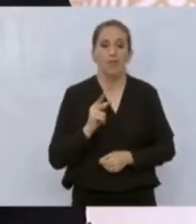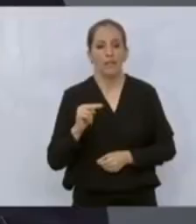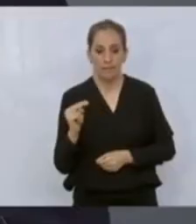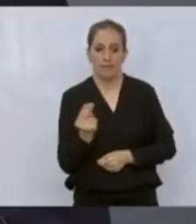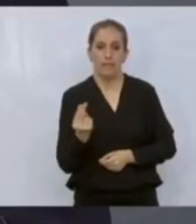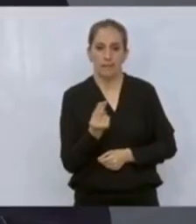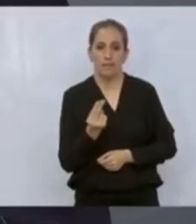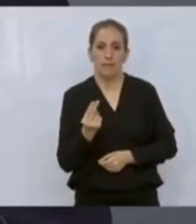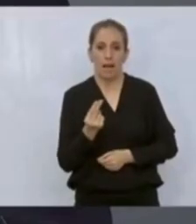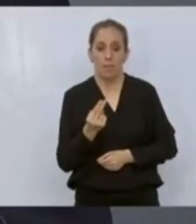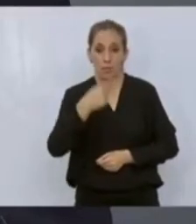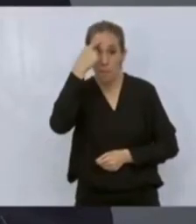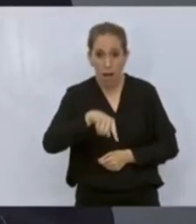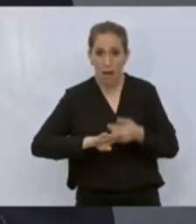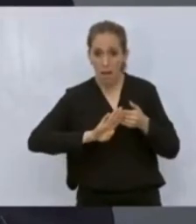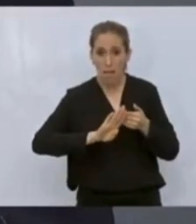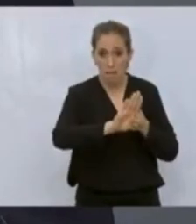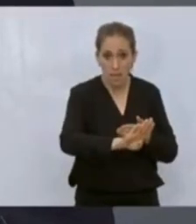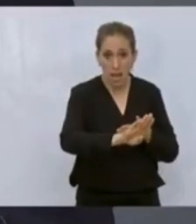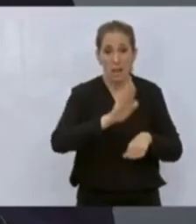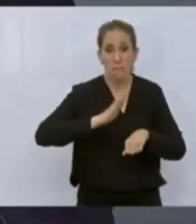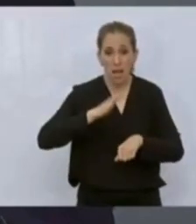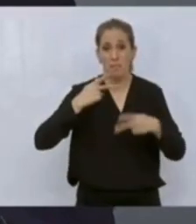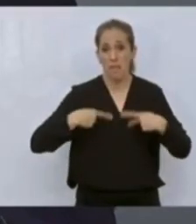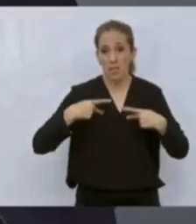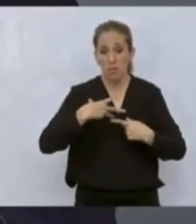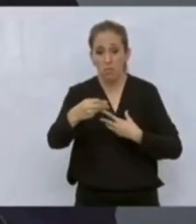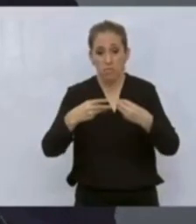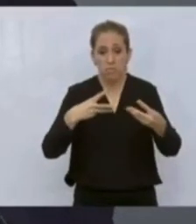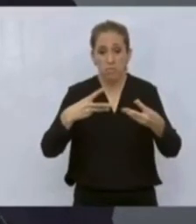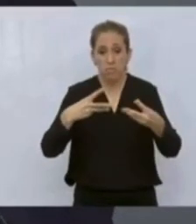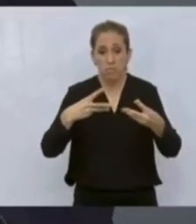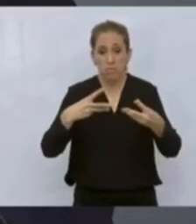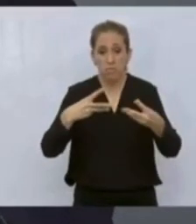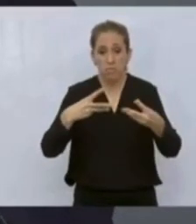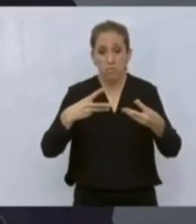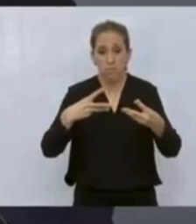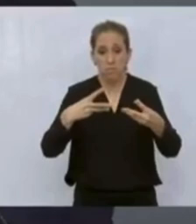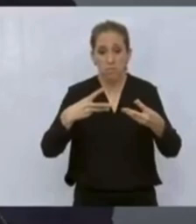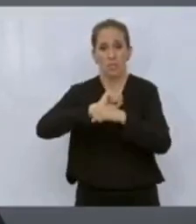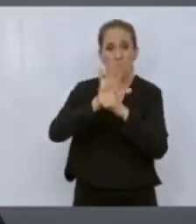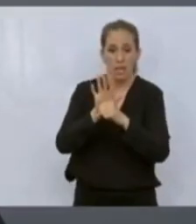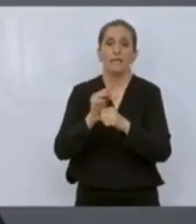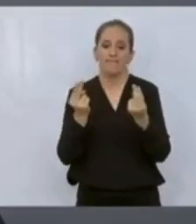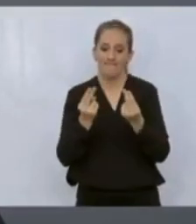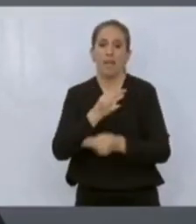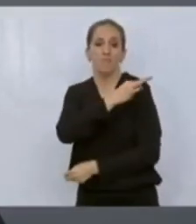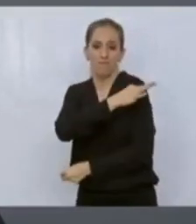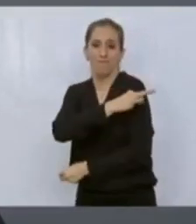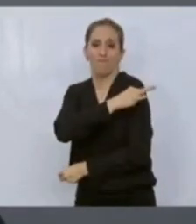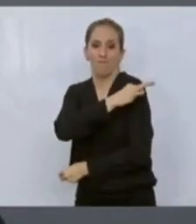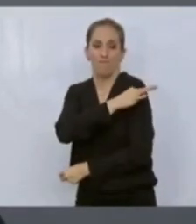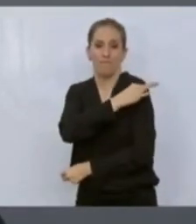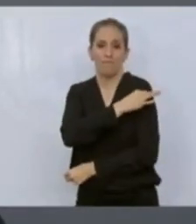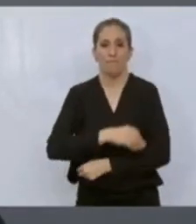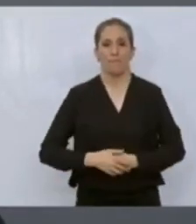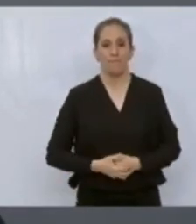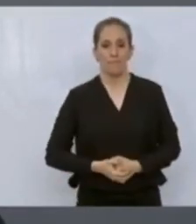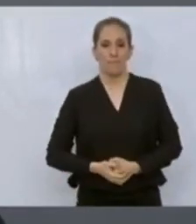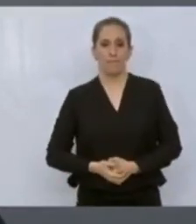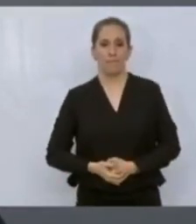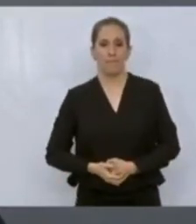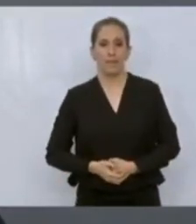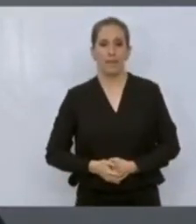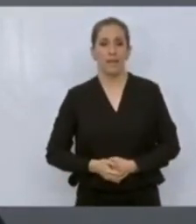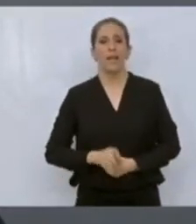Lo que va a evitar que sigan falleciendo seres humanos es la vacuna. Entonces, hablamos también